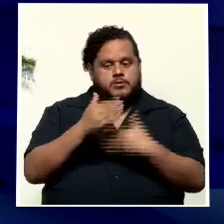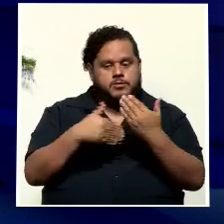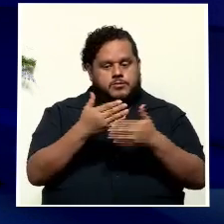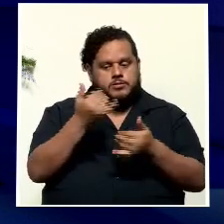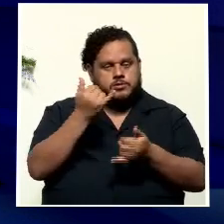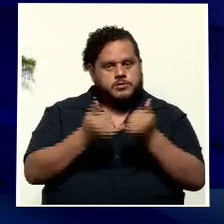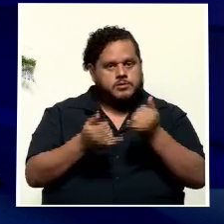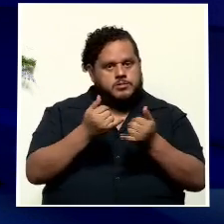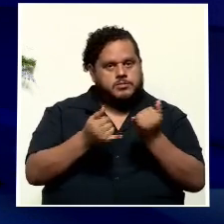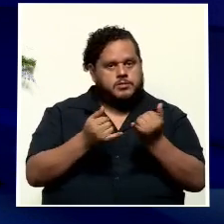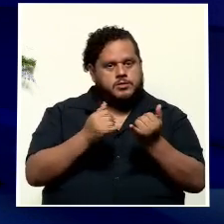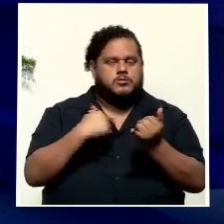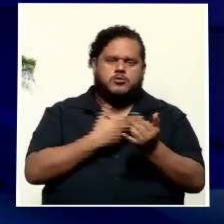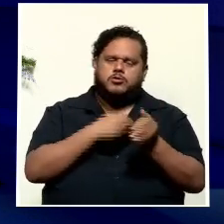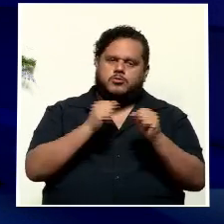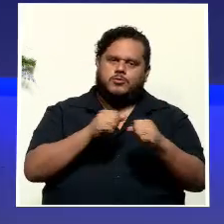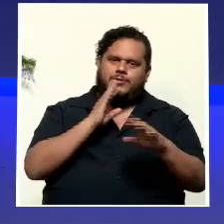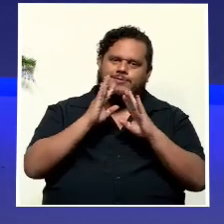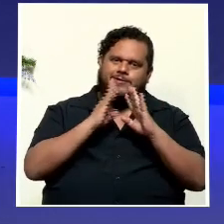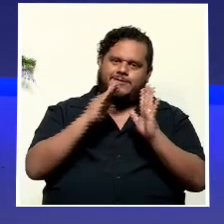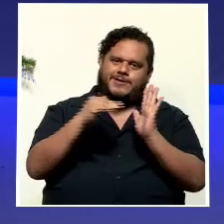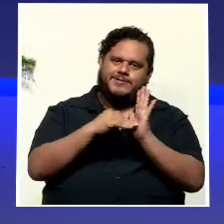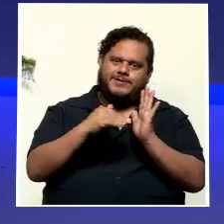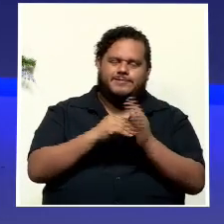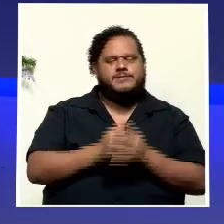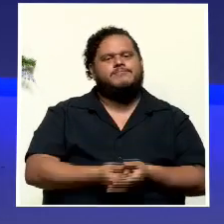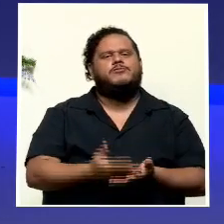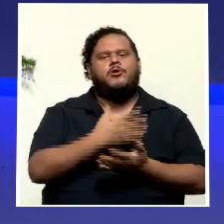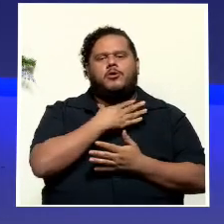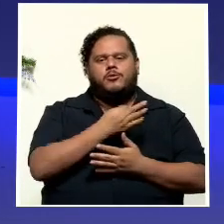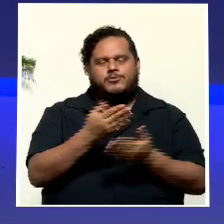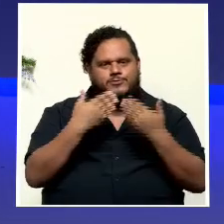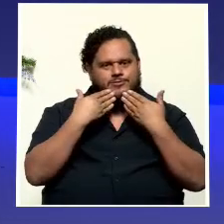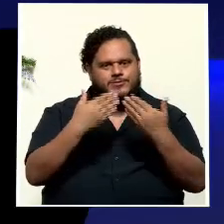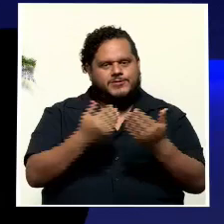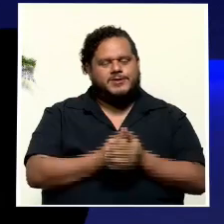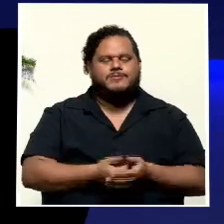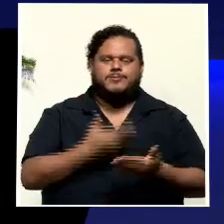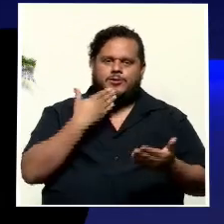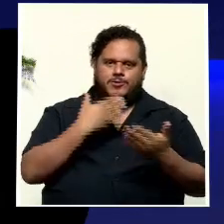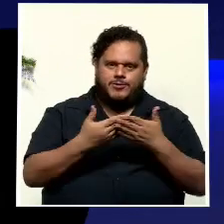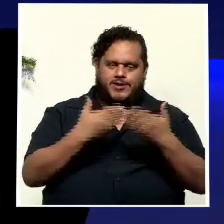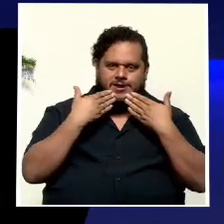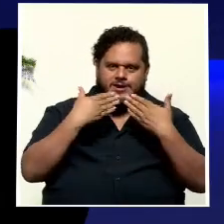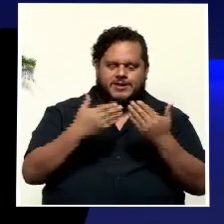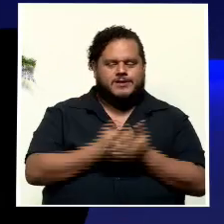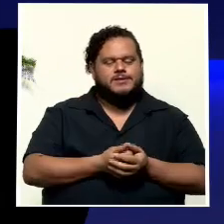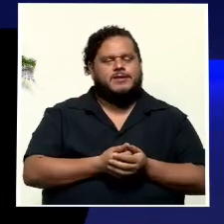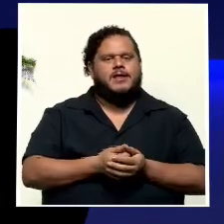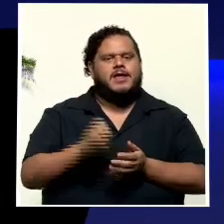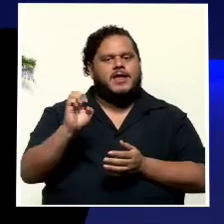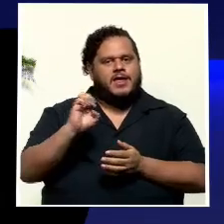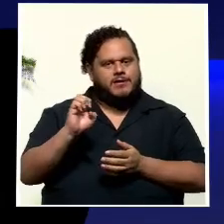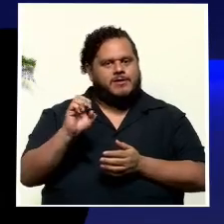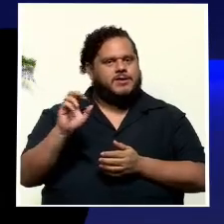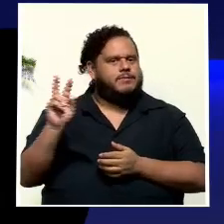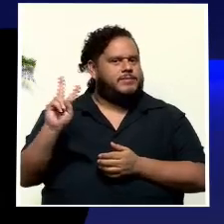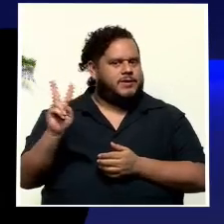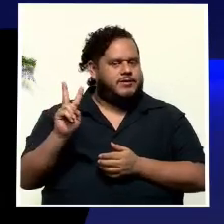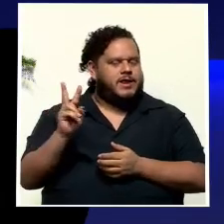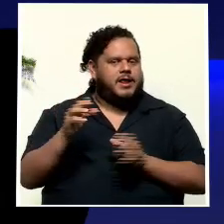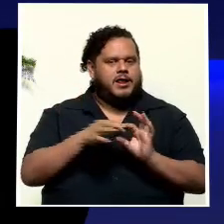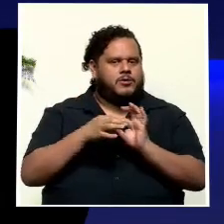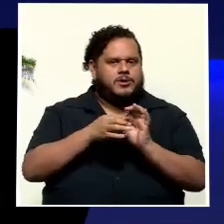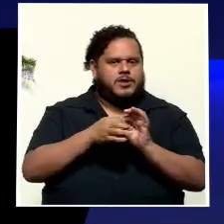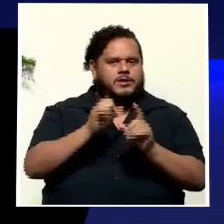concluya podamos volver a conversar. Con mucho gusto, gracias. Muchísimas gracias. Evelyn Villarreal, coordinadora del Estado de